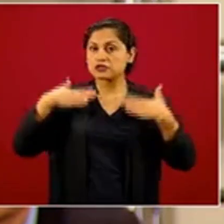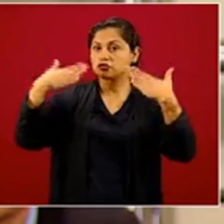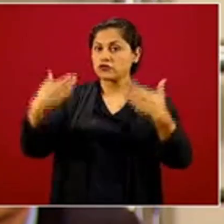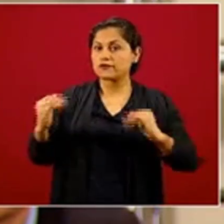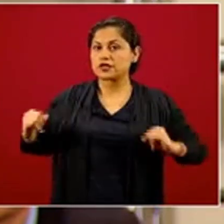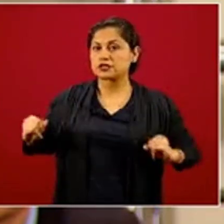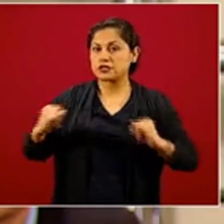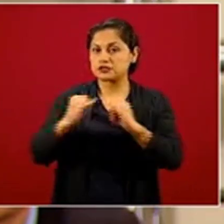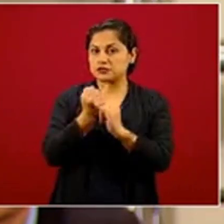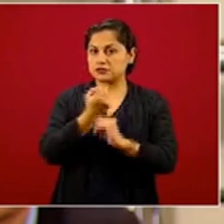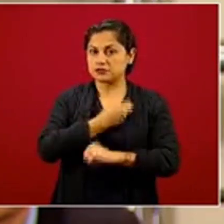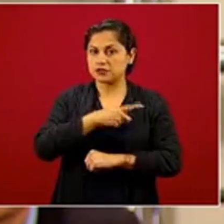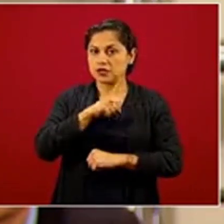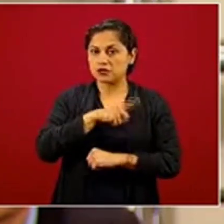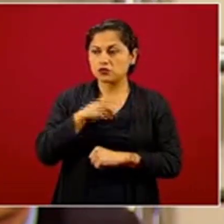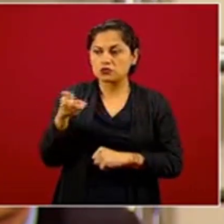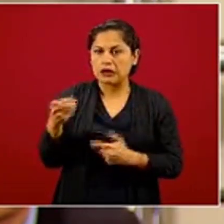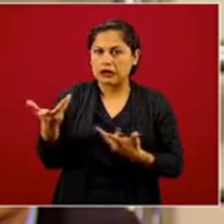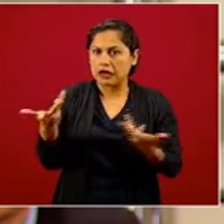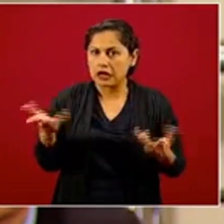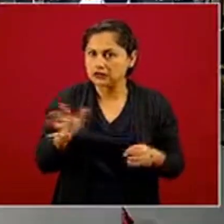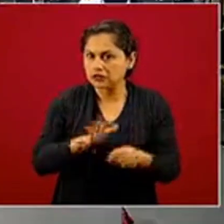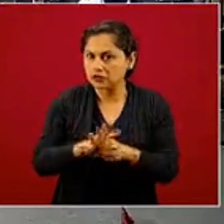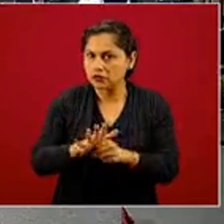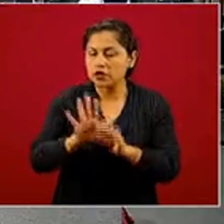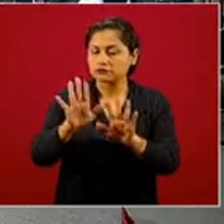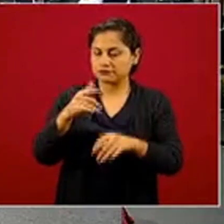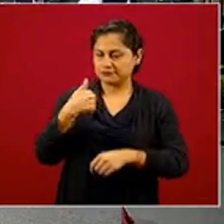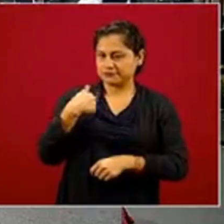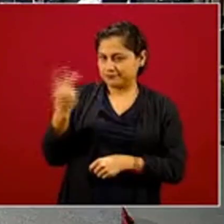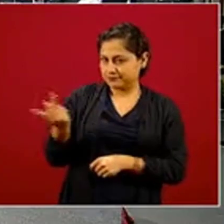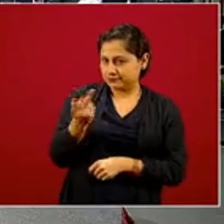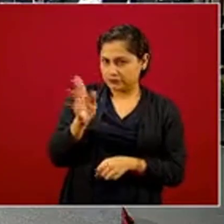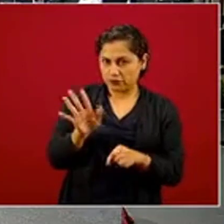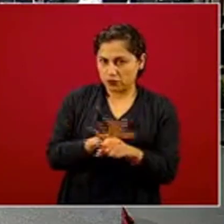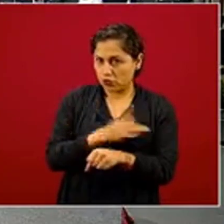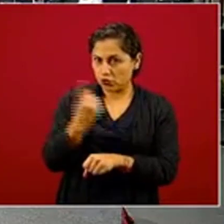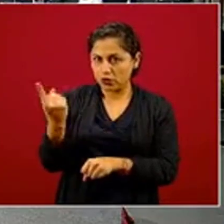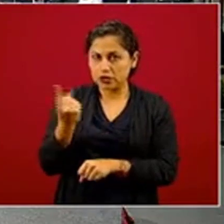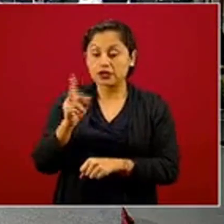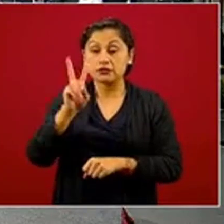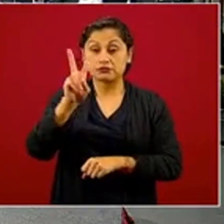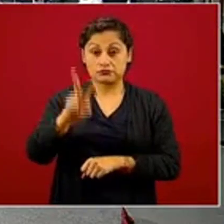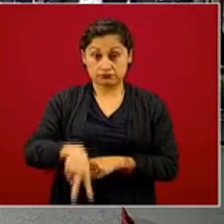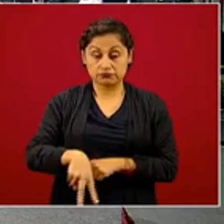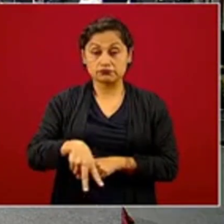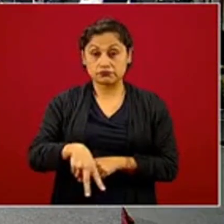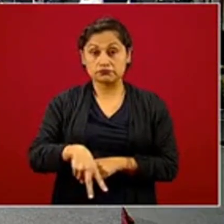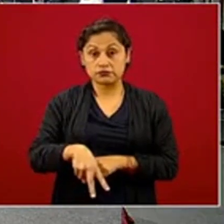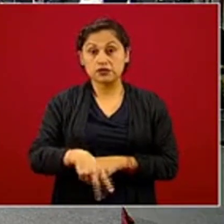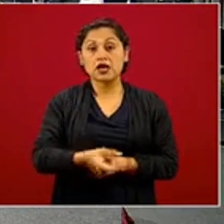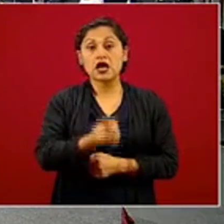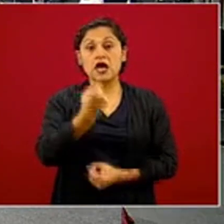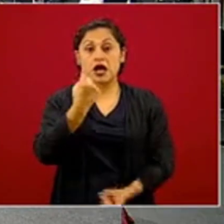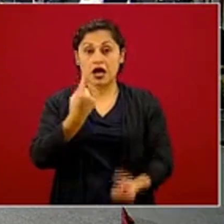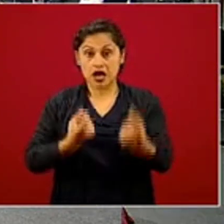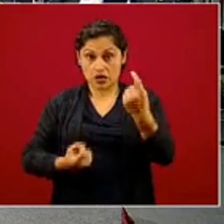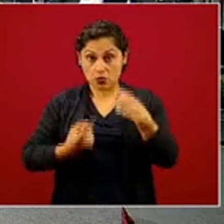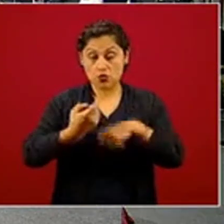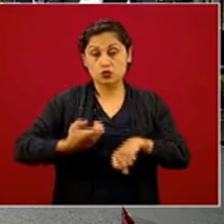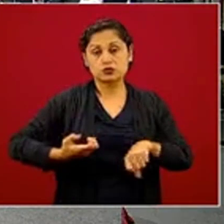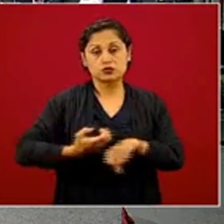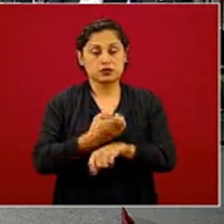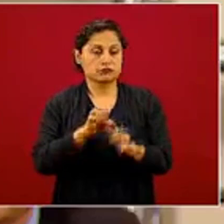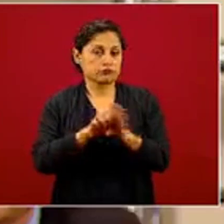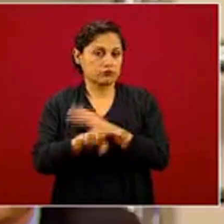salud? Y le pregunto esto por lo siguiente, porque ha habido casos en estados como en Veracruz,